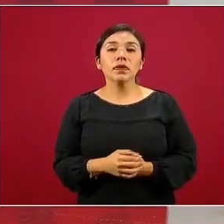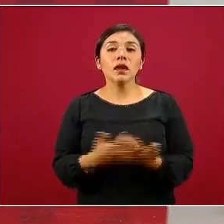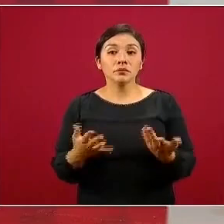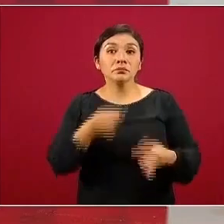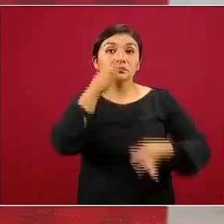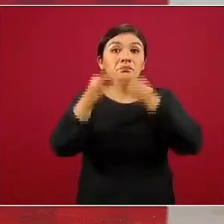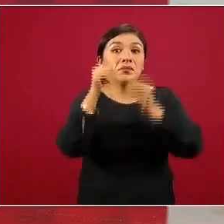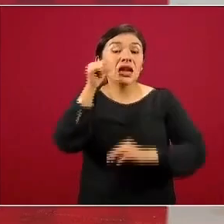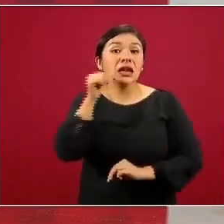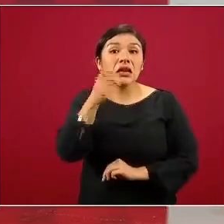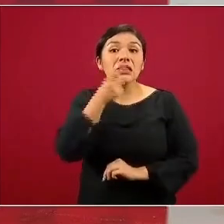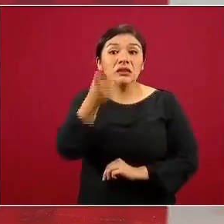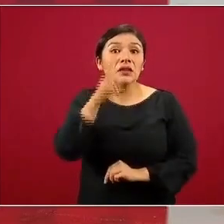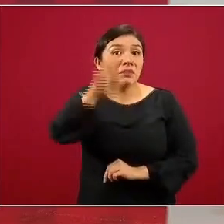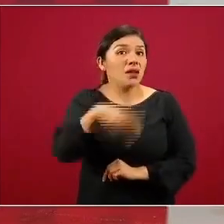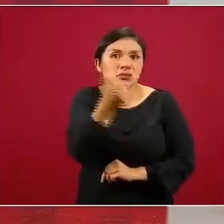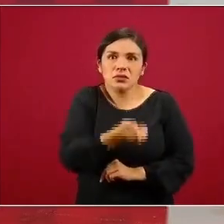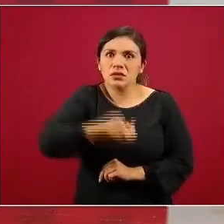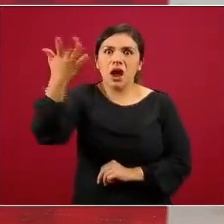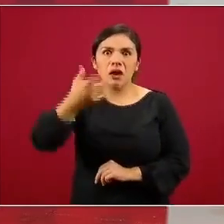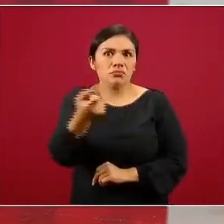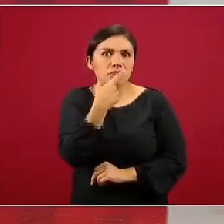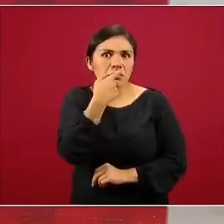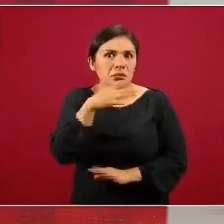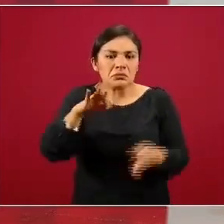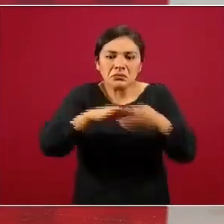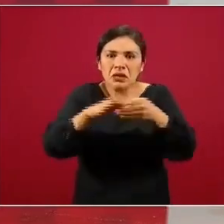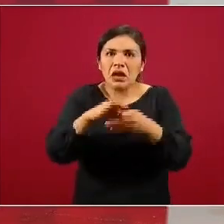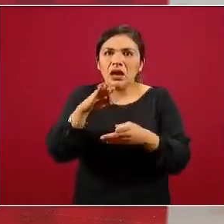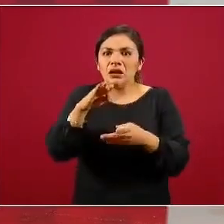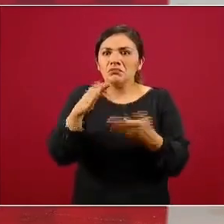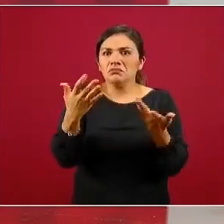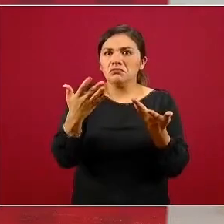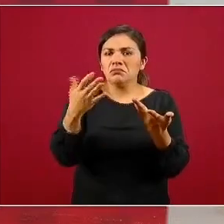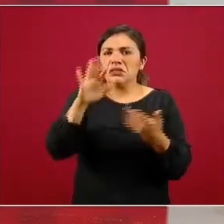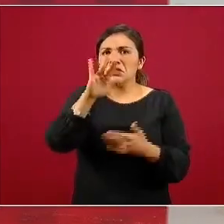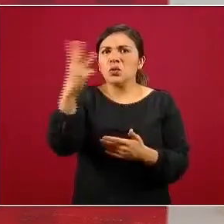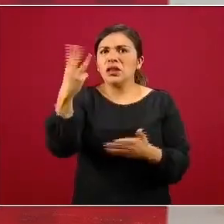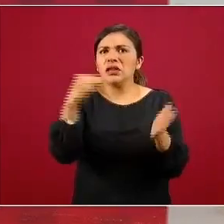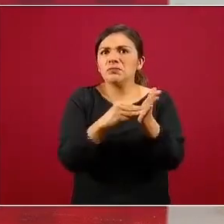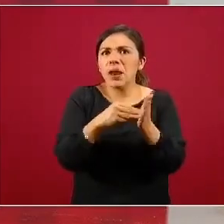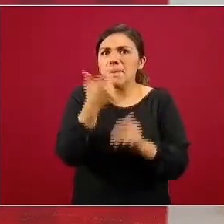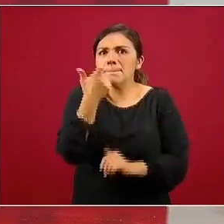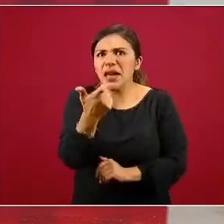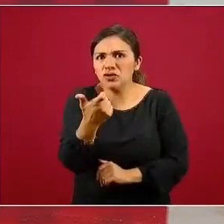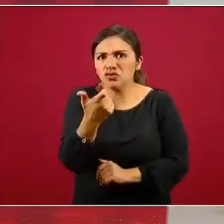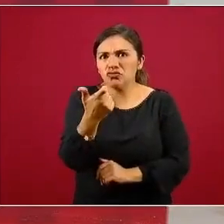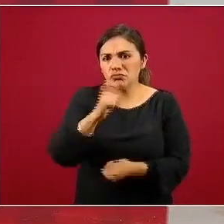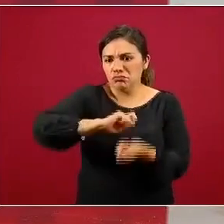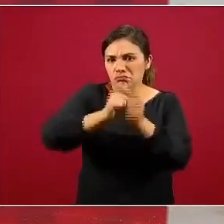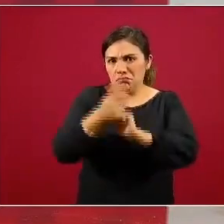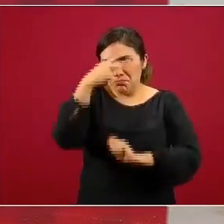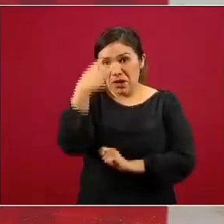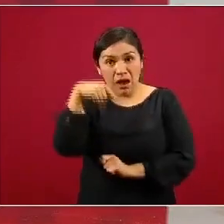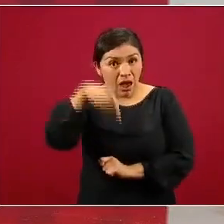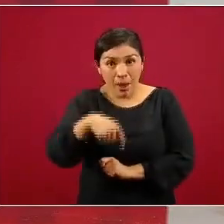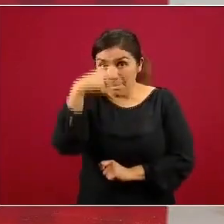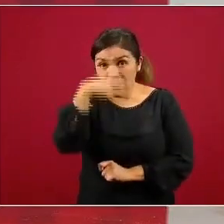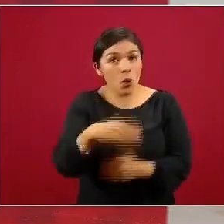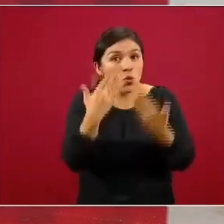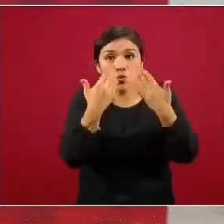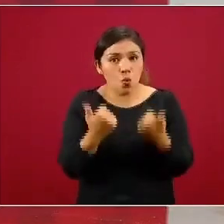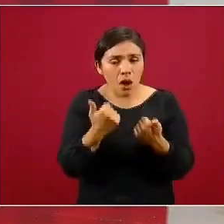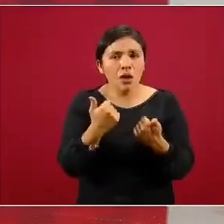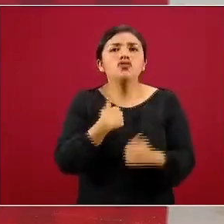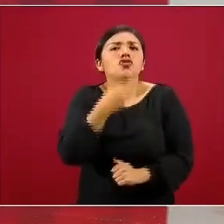lo que se anunció ayer es que además va a ser muy caro, y se hablaba de casi lo equivalente a 53,000 pesos mexicanos. En México no está disponible.